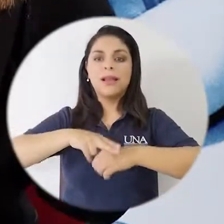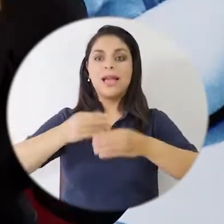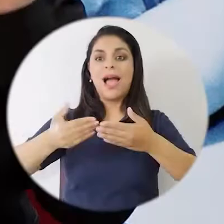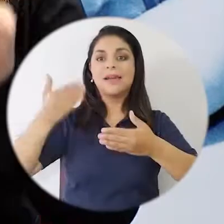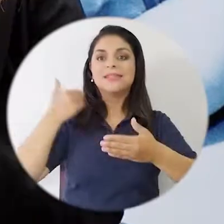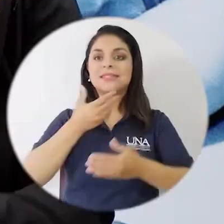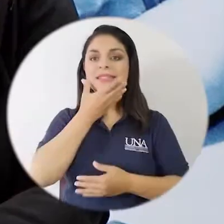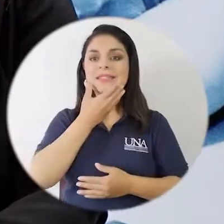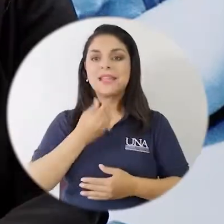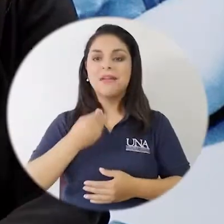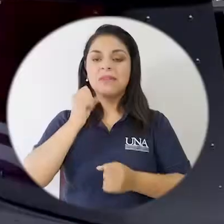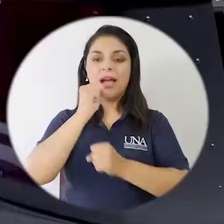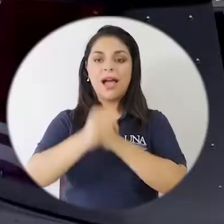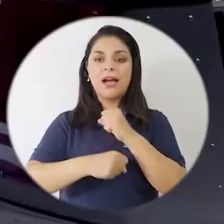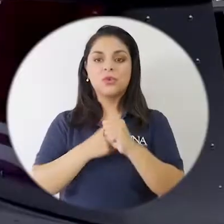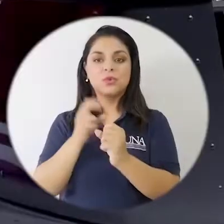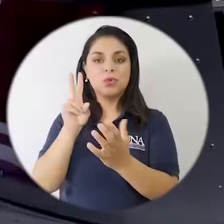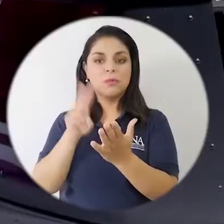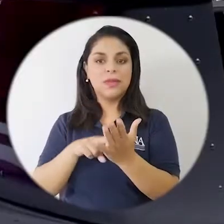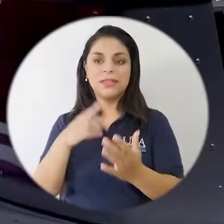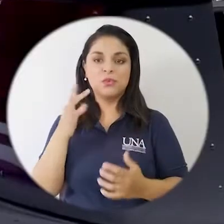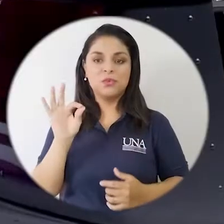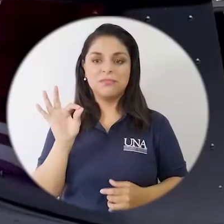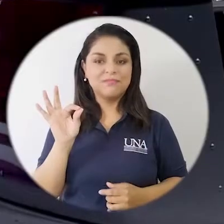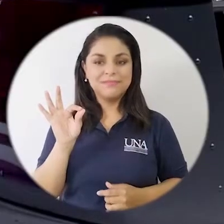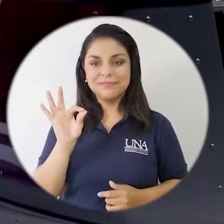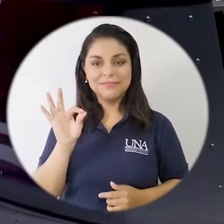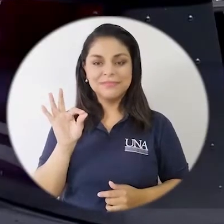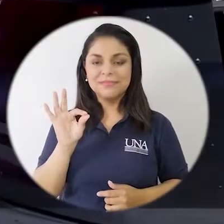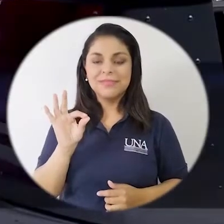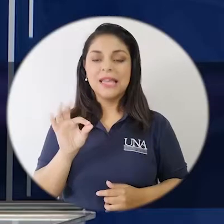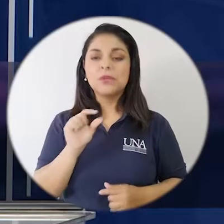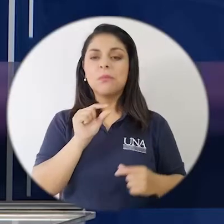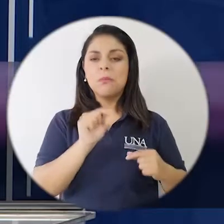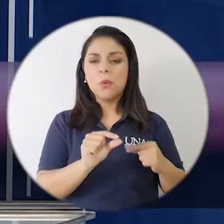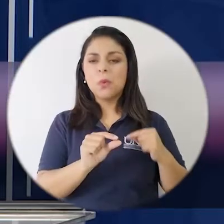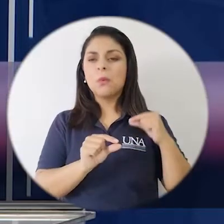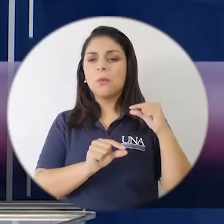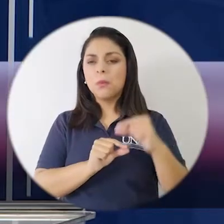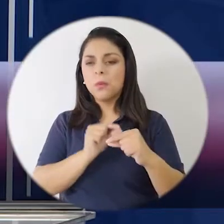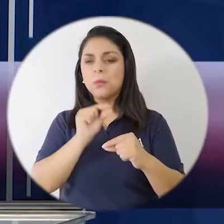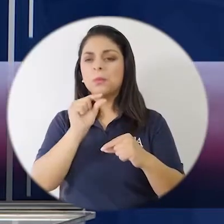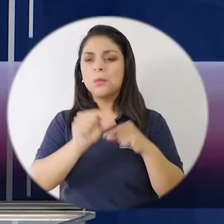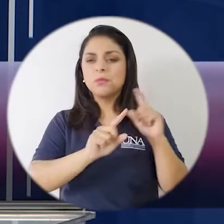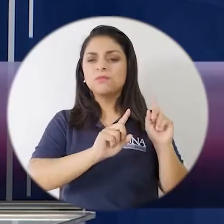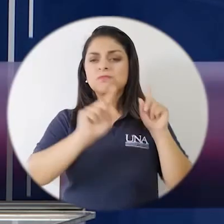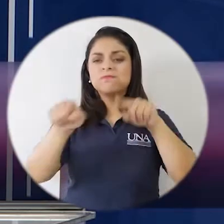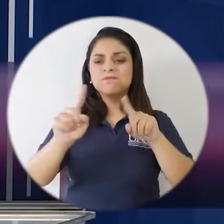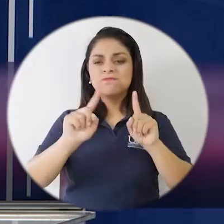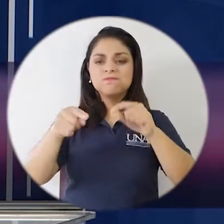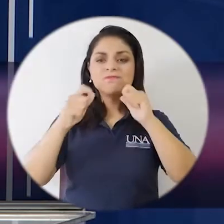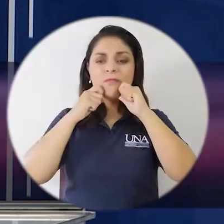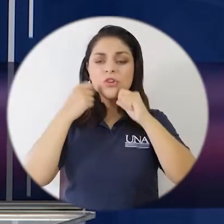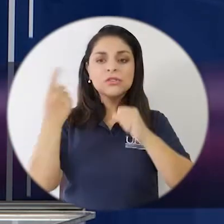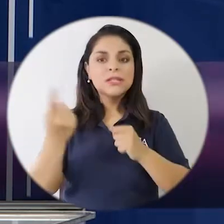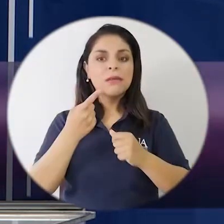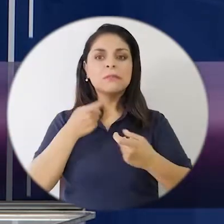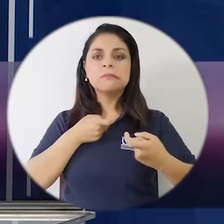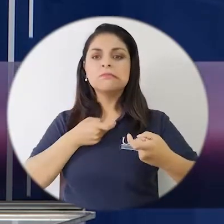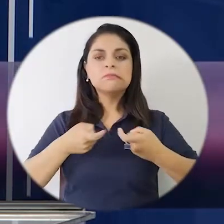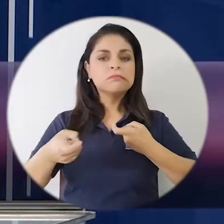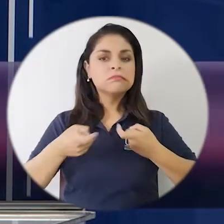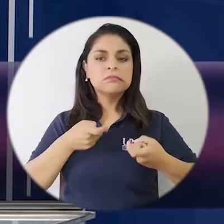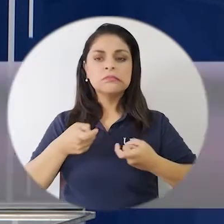en diciembre del año 2019. sí, no, será un regreso paulatino a la semipresencialidad, pero siempre controlada, Sí. con estrictos